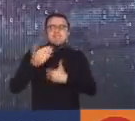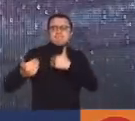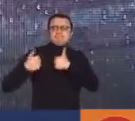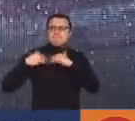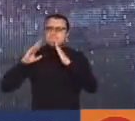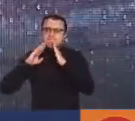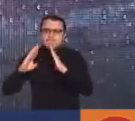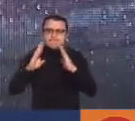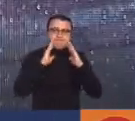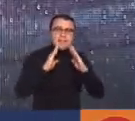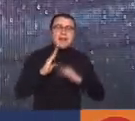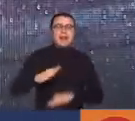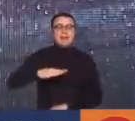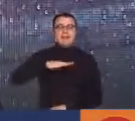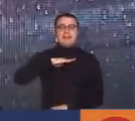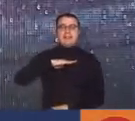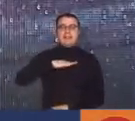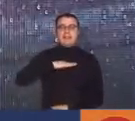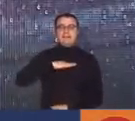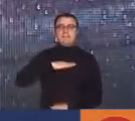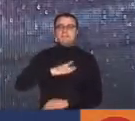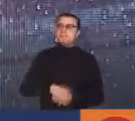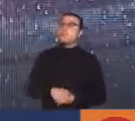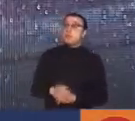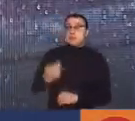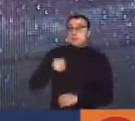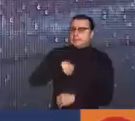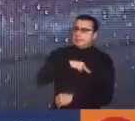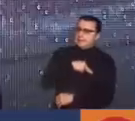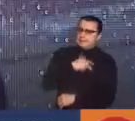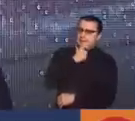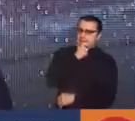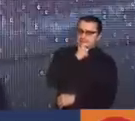distrito. Entonces nosotros hemos tratado de ver,